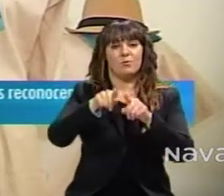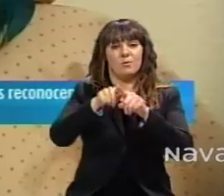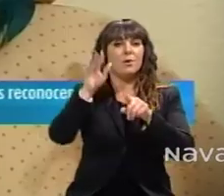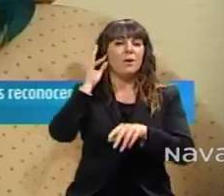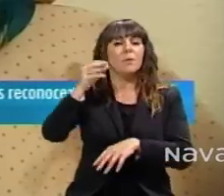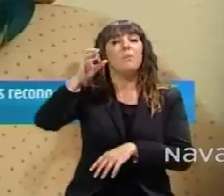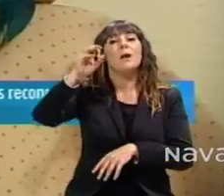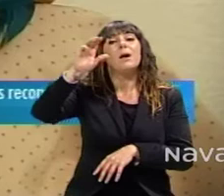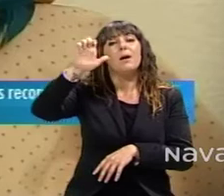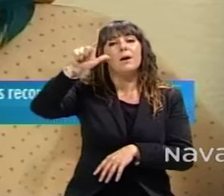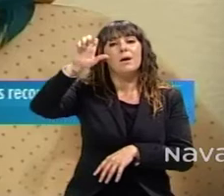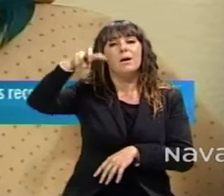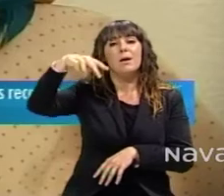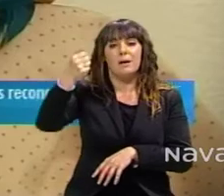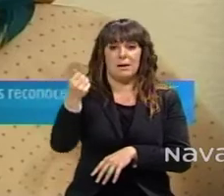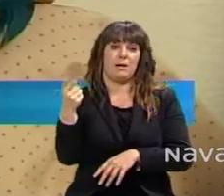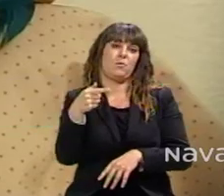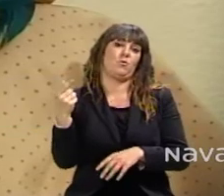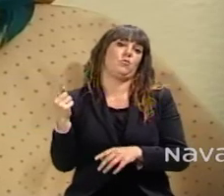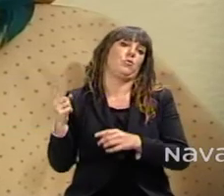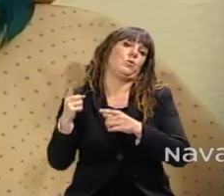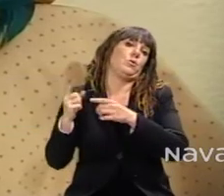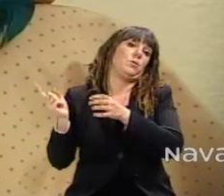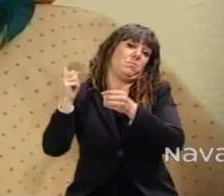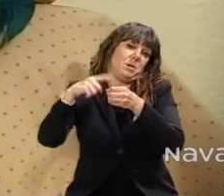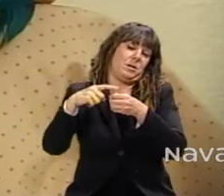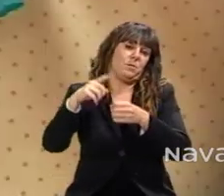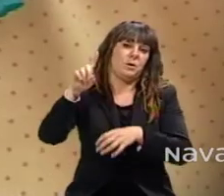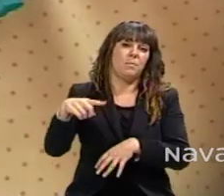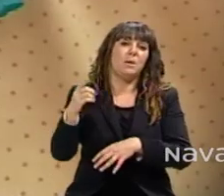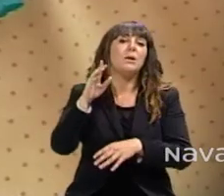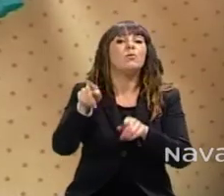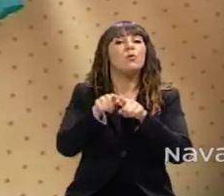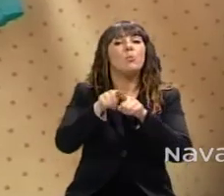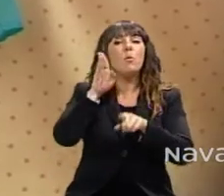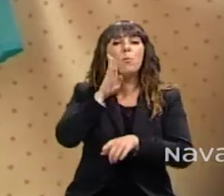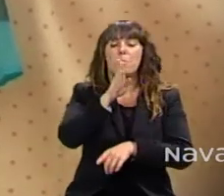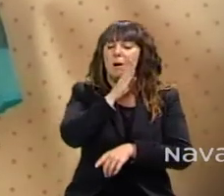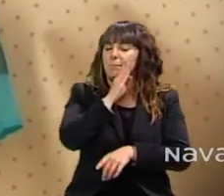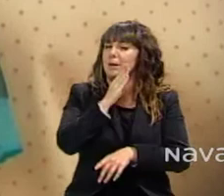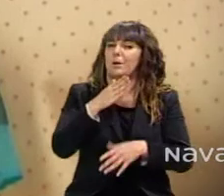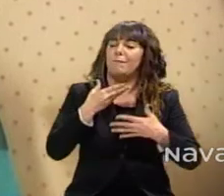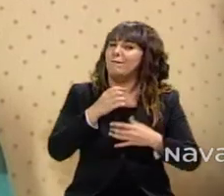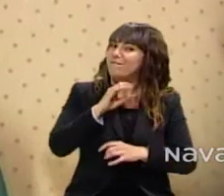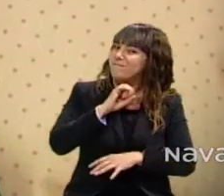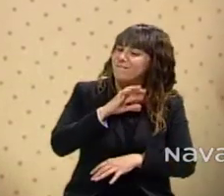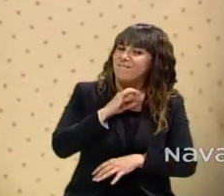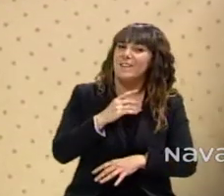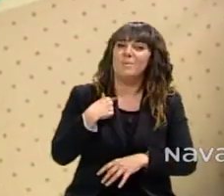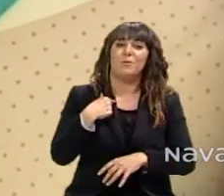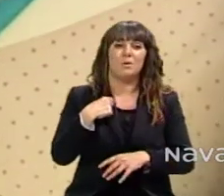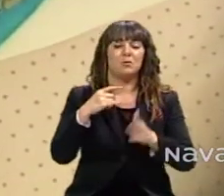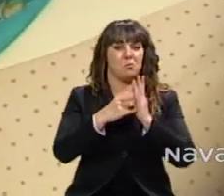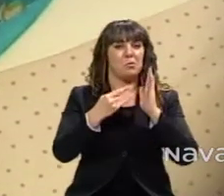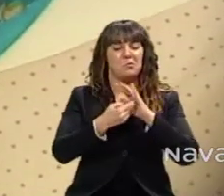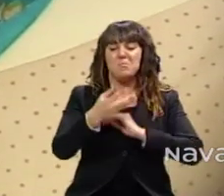Como Mami. Como Mami para mí bueno pues es una ilusión muy grande la verdad porque bueno es un proyecto muy bonito